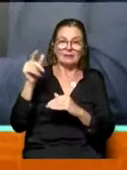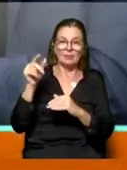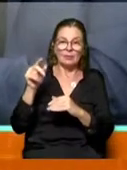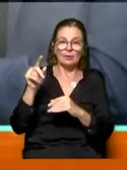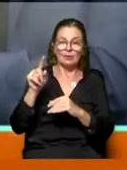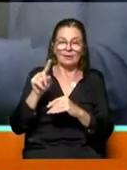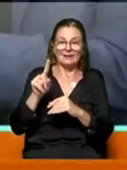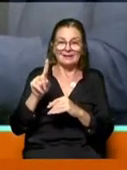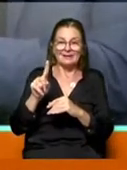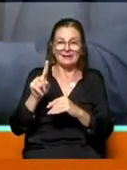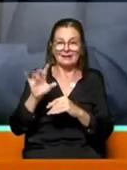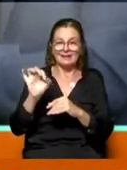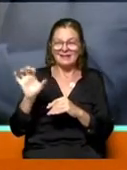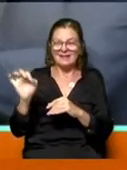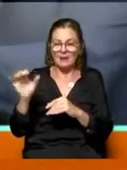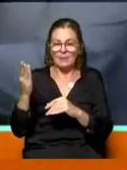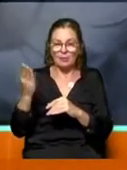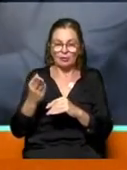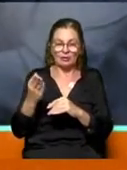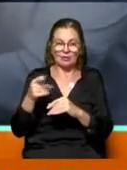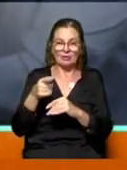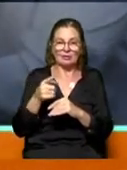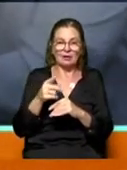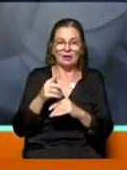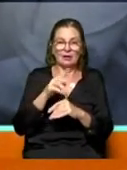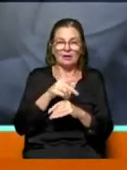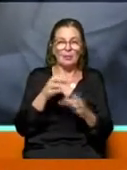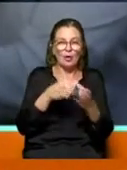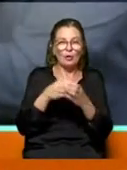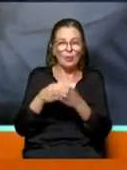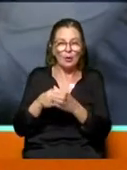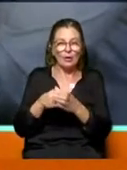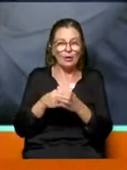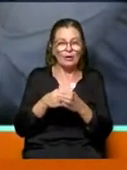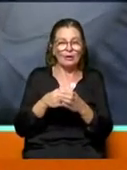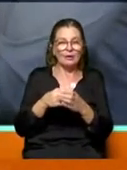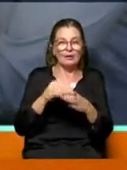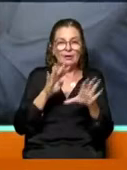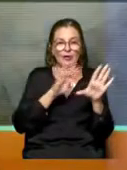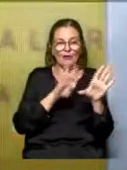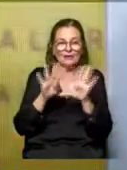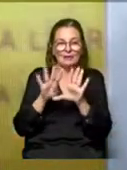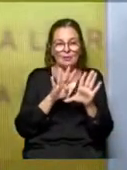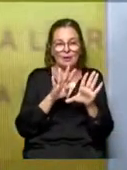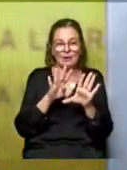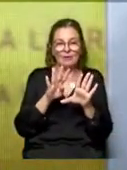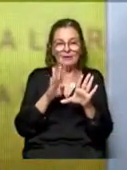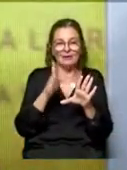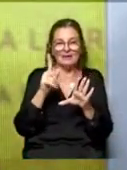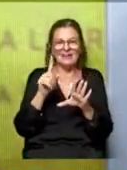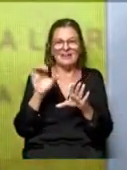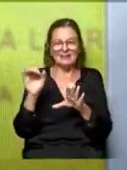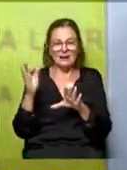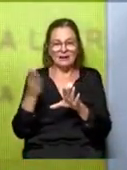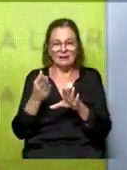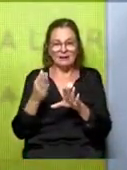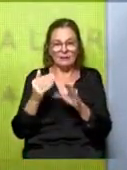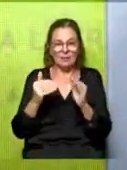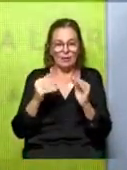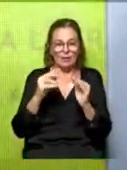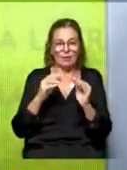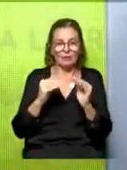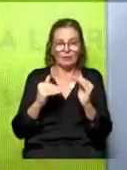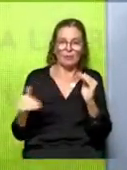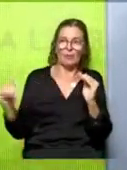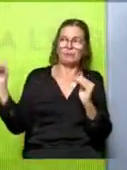44 con el 45, son casi iguales. Si uno compara el 93 con el 94, son casi iguales. El 99 y el 100 no tienen nada que ver. En el 100 hay un salto, se